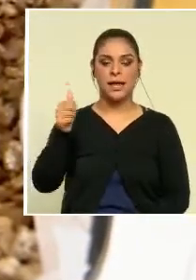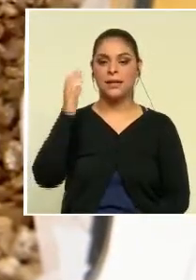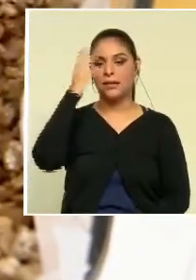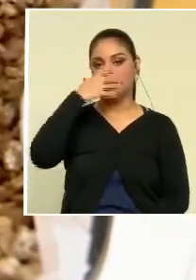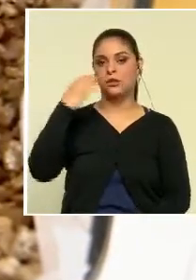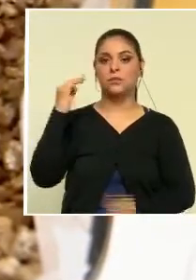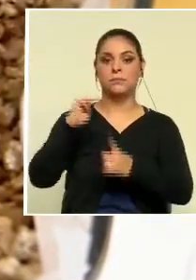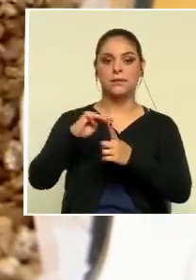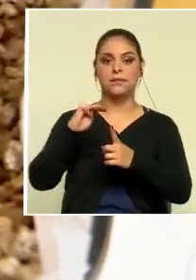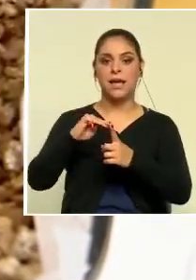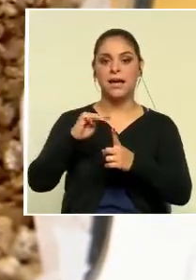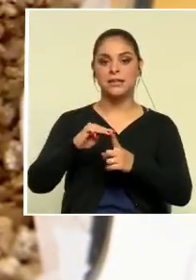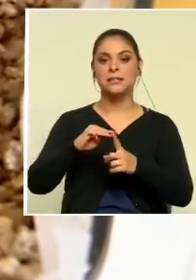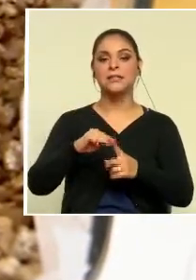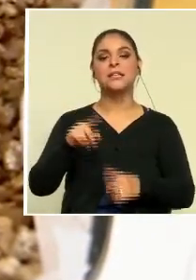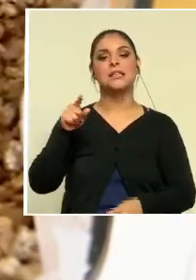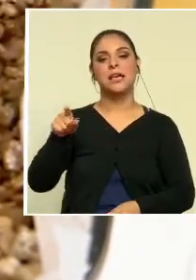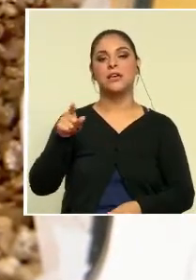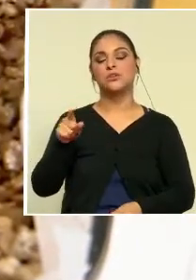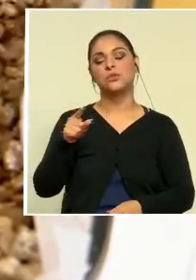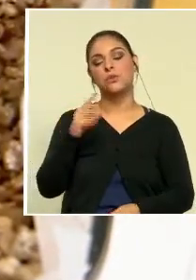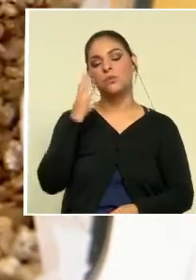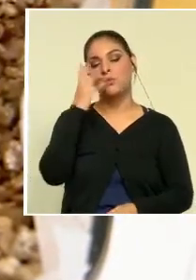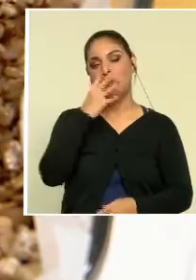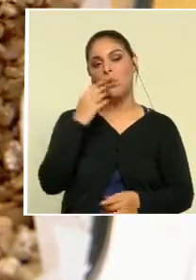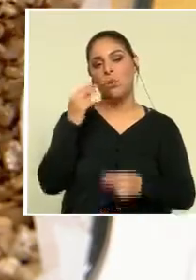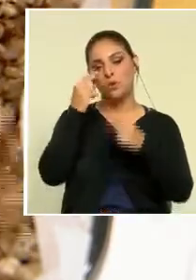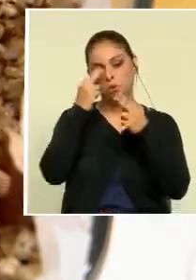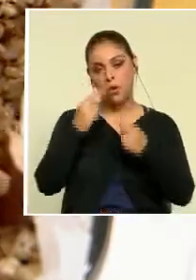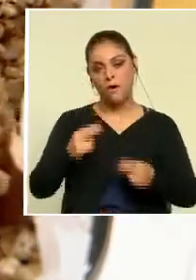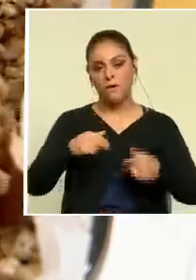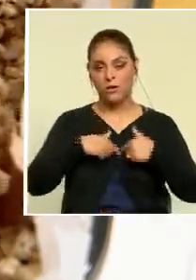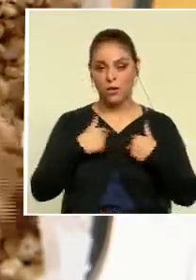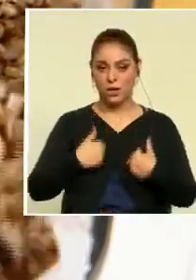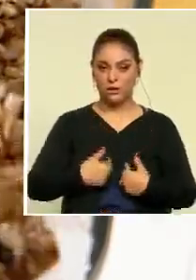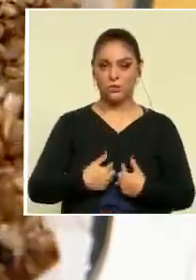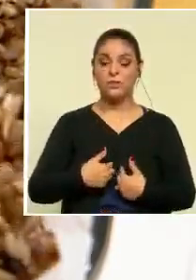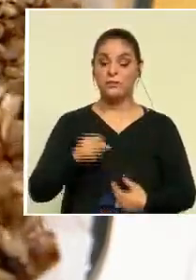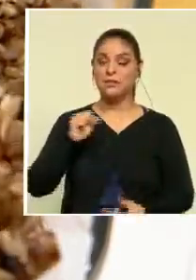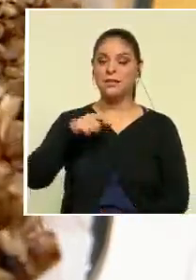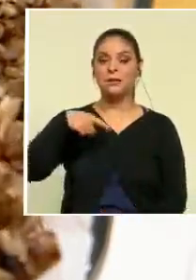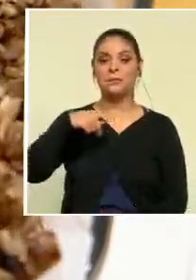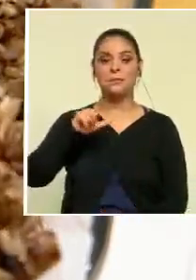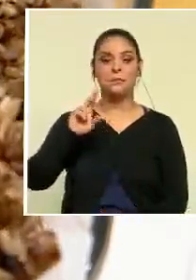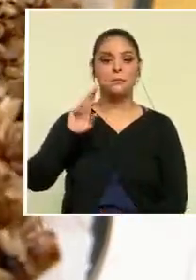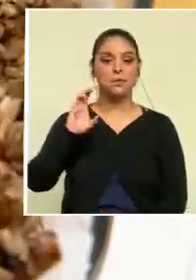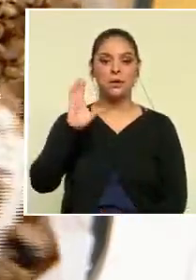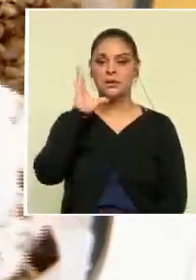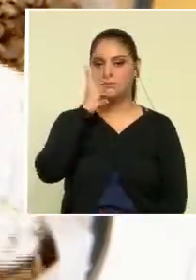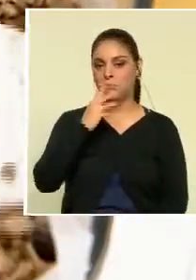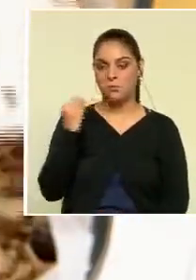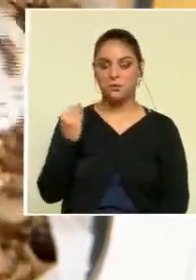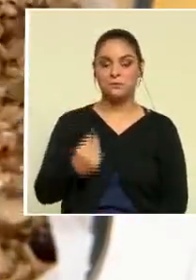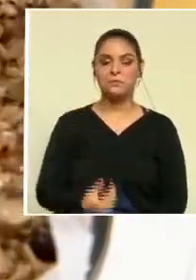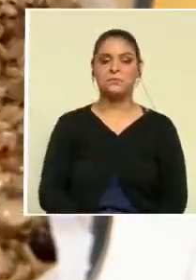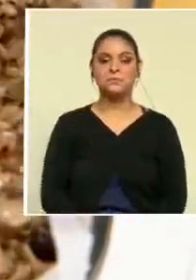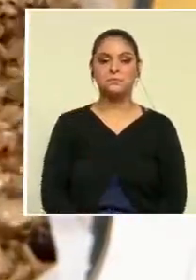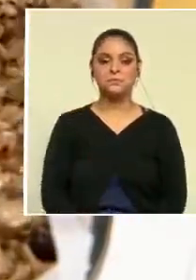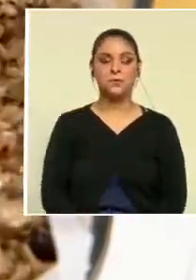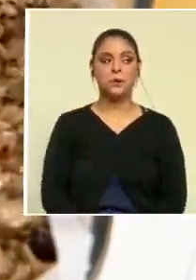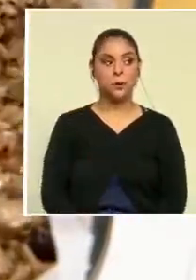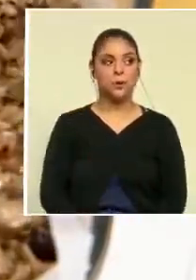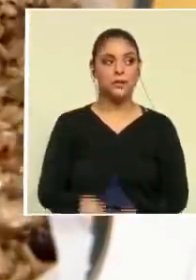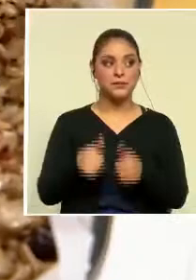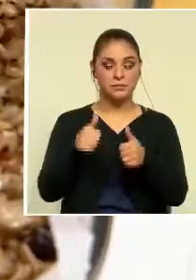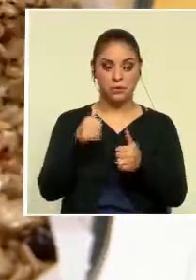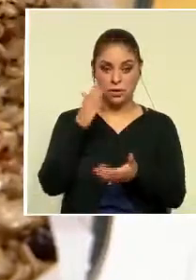deja los pequeños y grandes de noble corazón hoy en día el número de lo que es maravilloso si viste qué belleza pues bueno te parece el